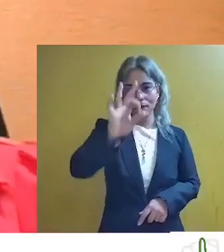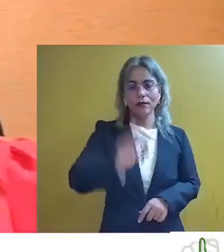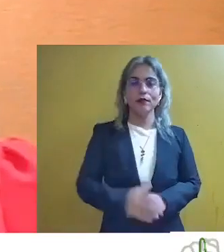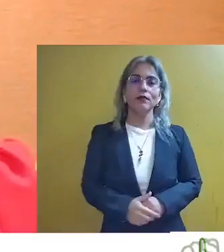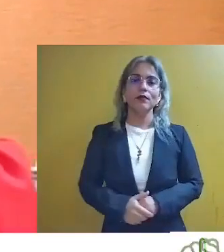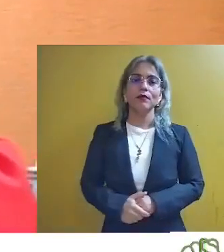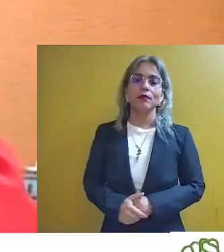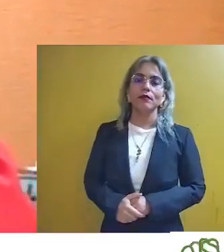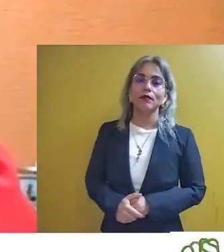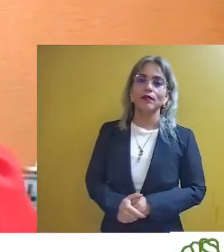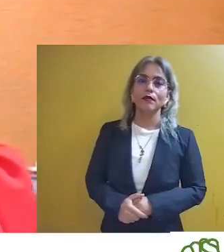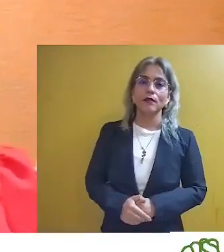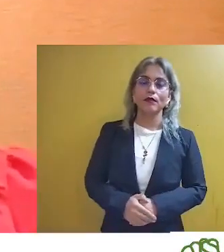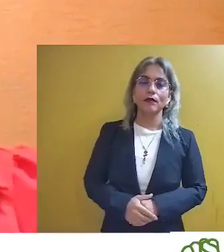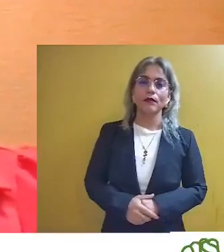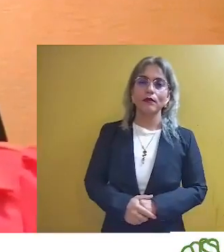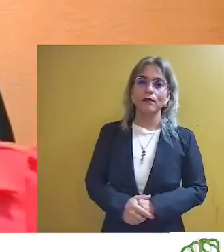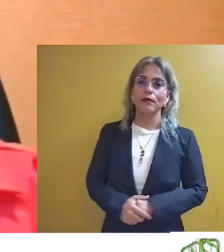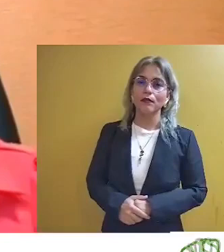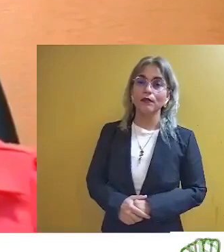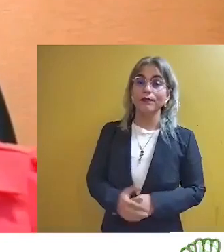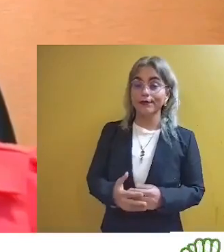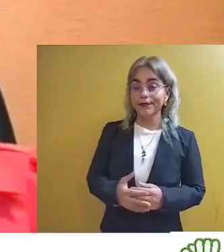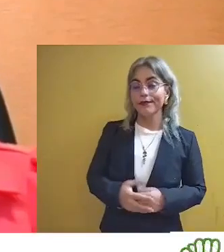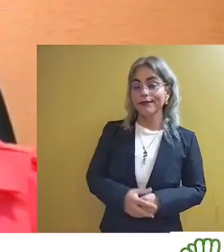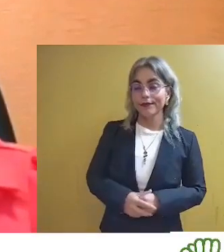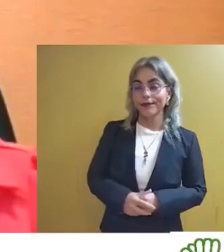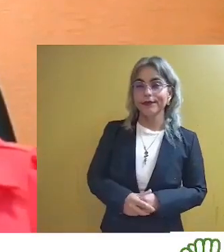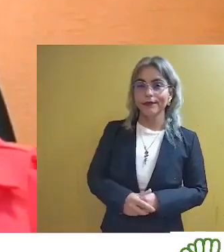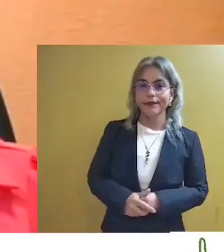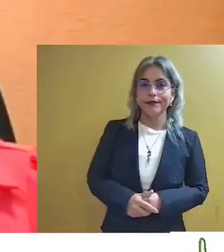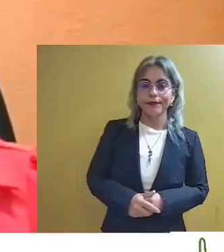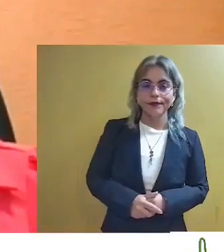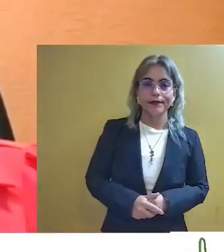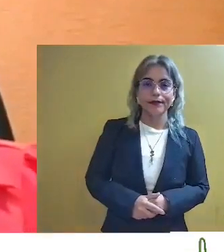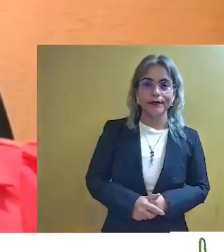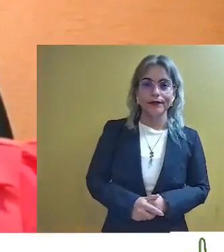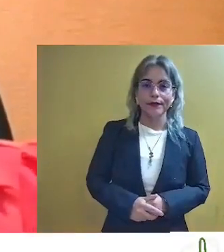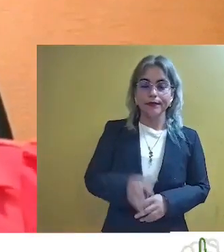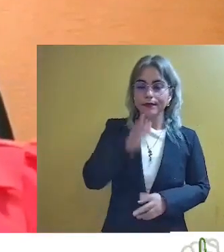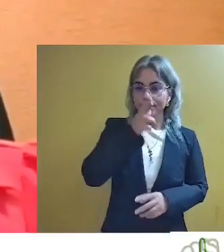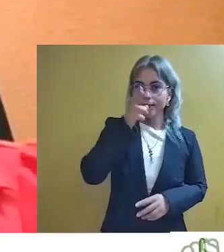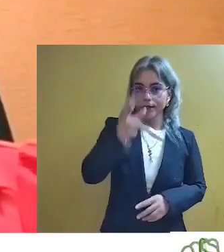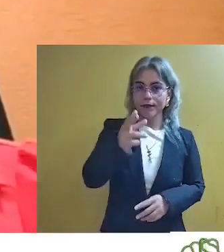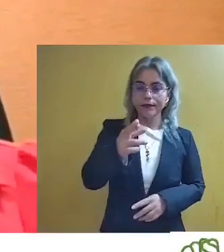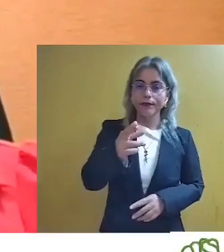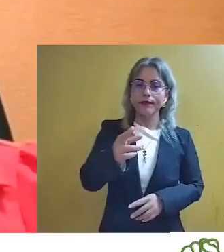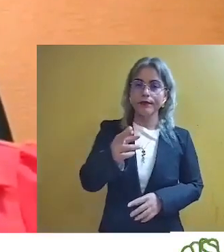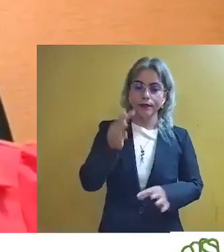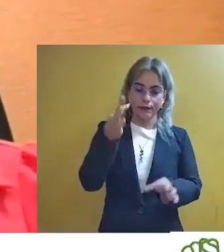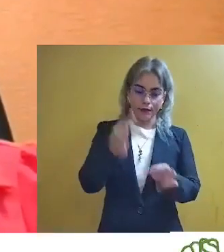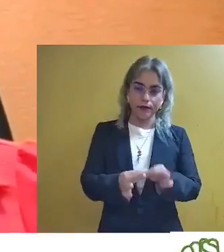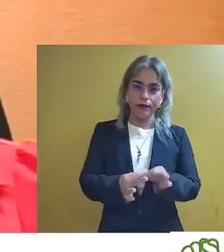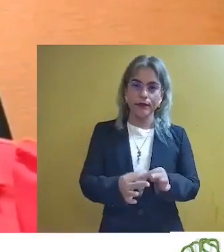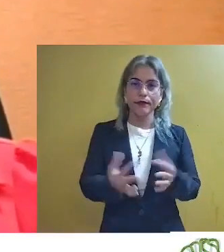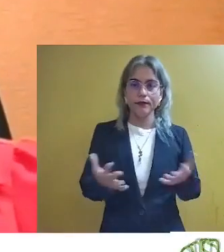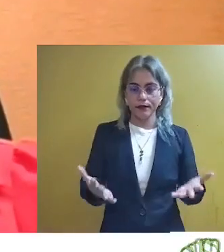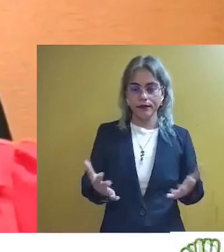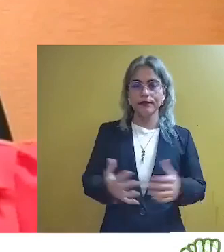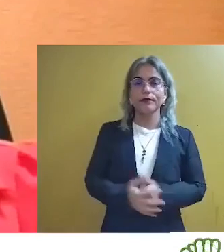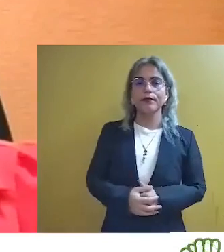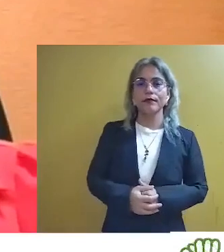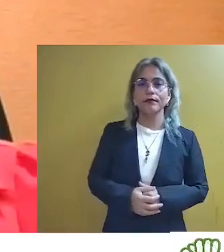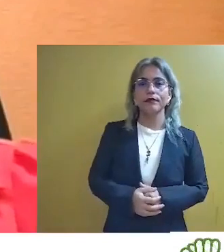Por tanto, no eran situaciones ajenas al proceso. Es más, no fueron materia